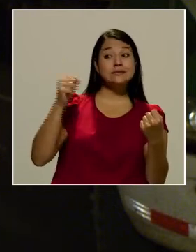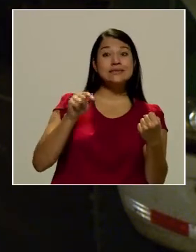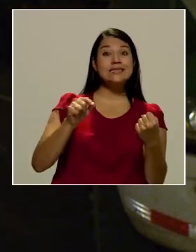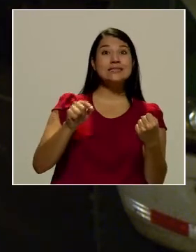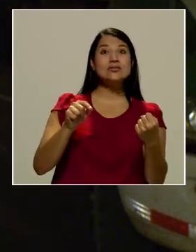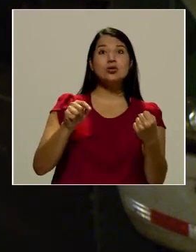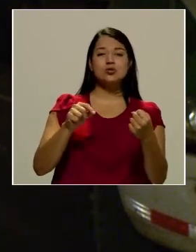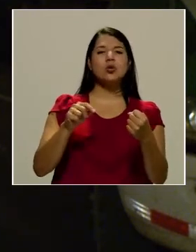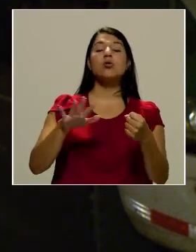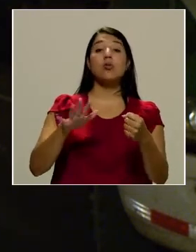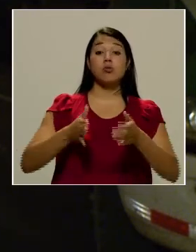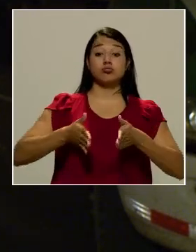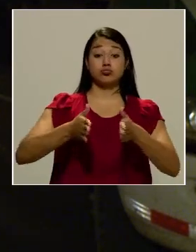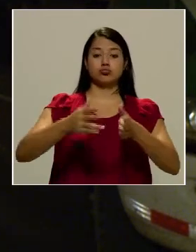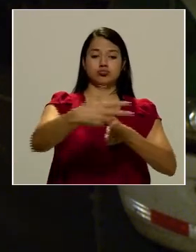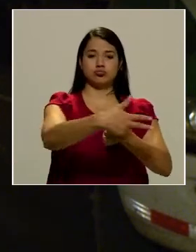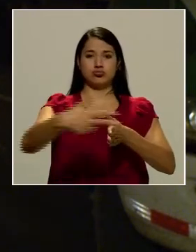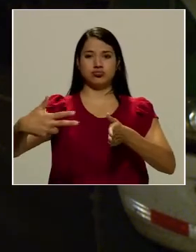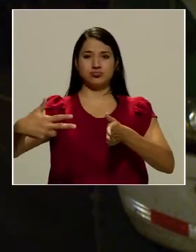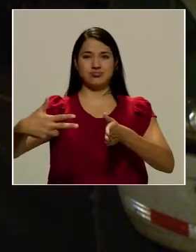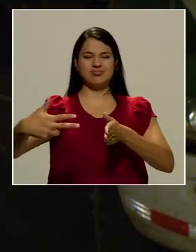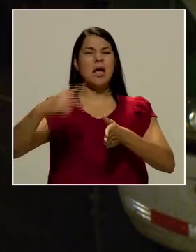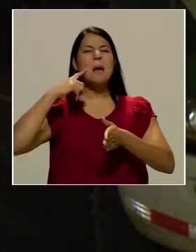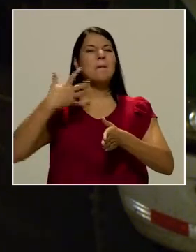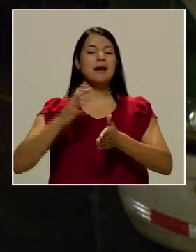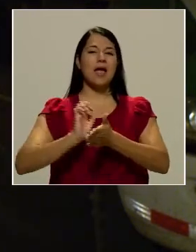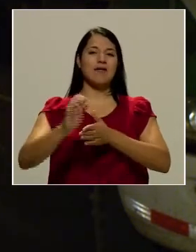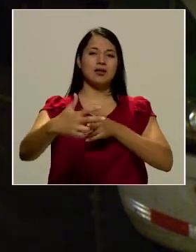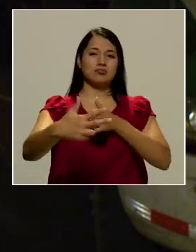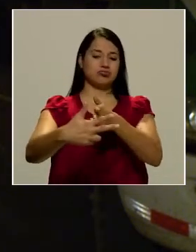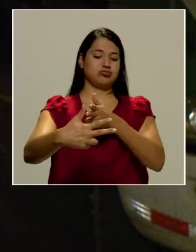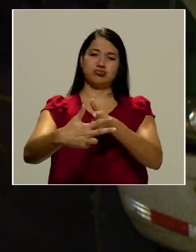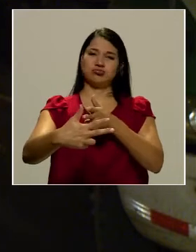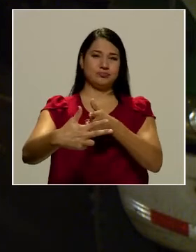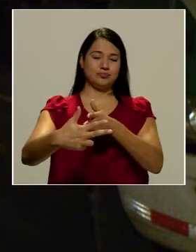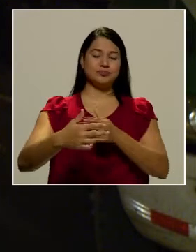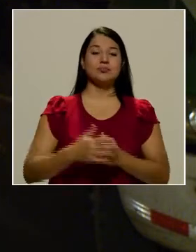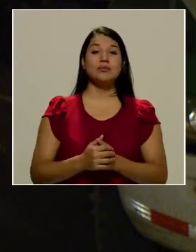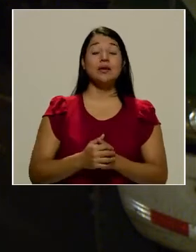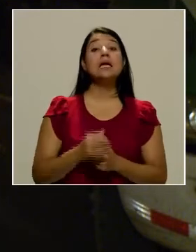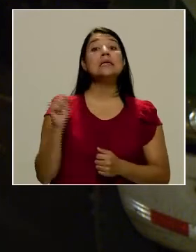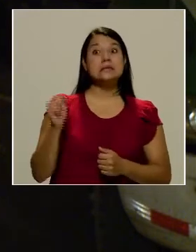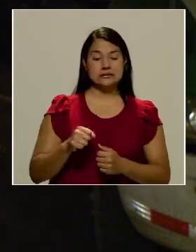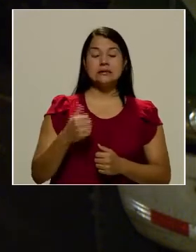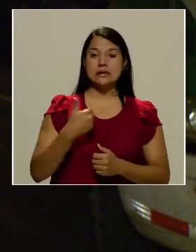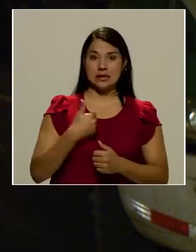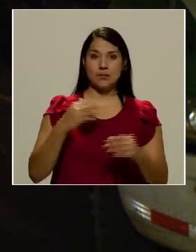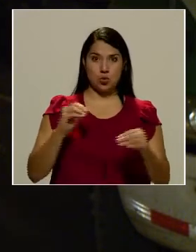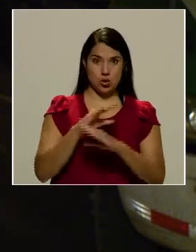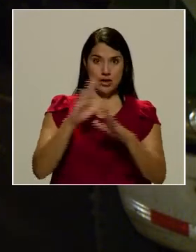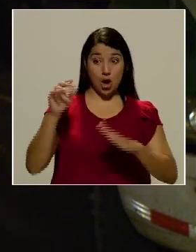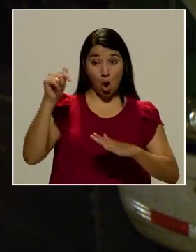en la autopista o en la vía para evitar precisamente la circulación por este punto. Sí somos claros en que durante